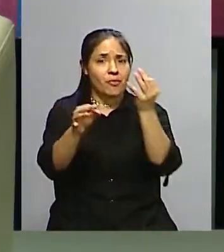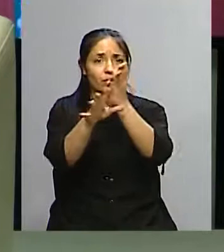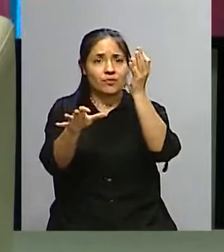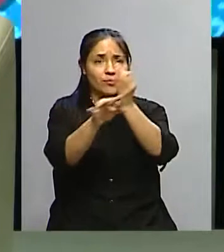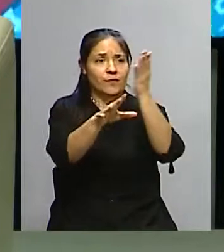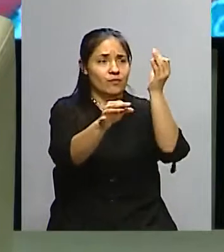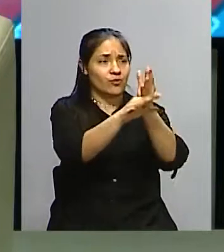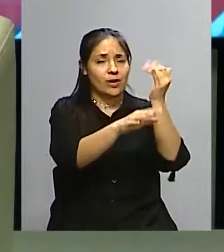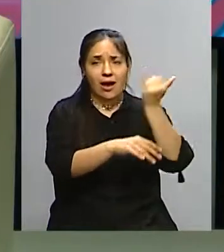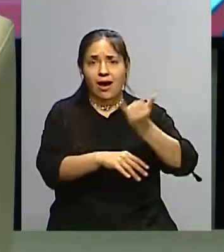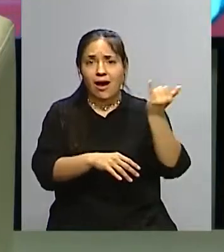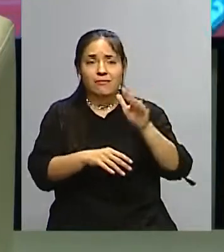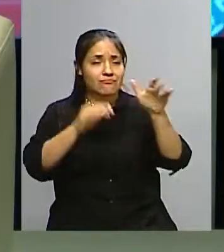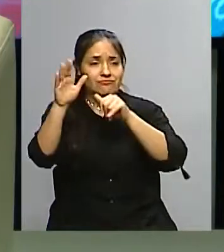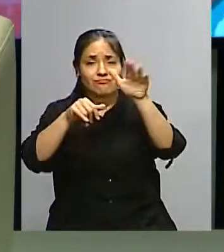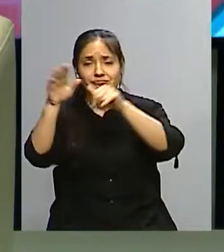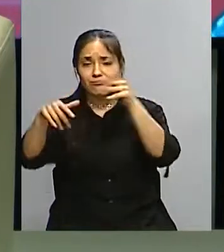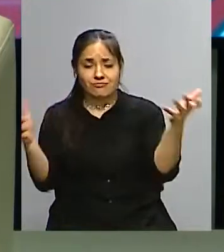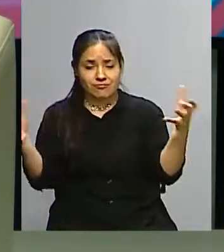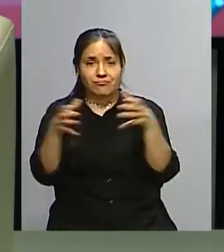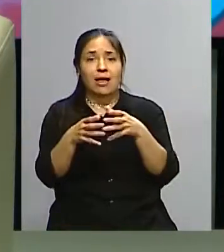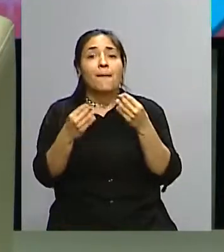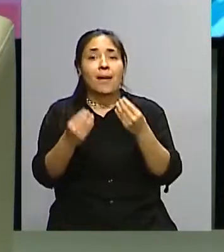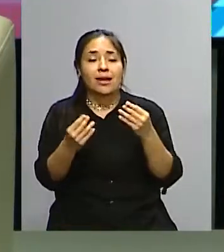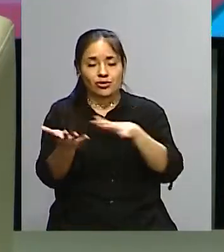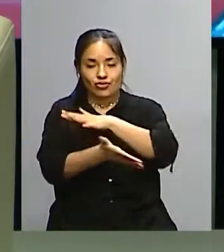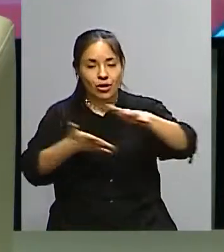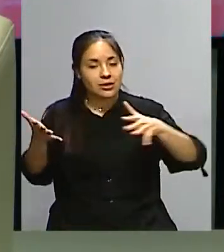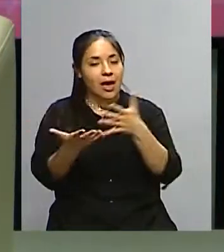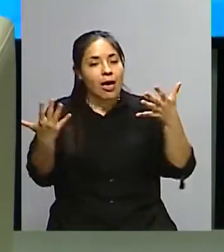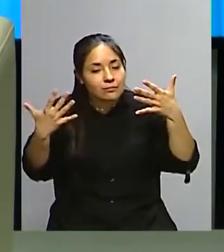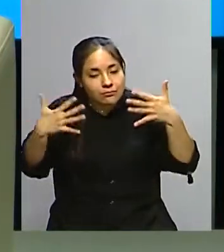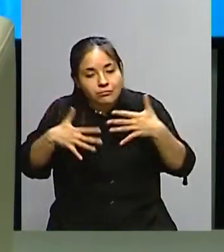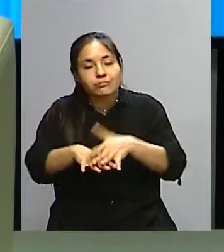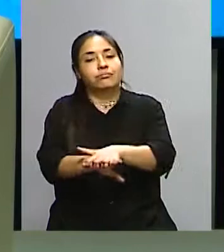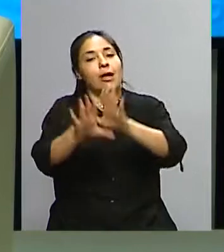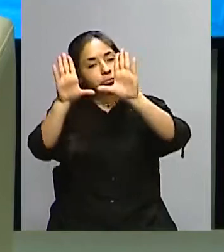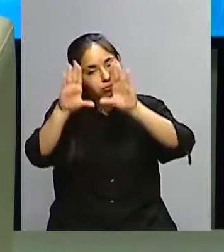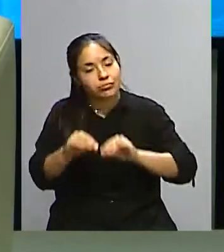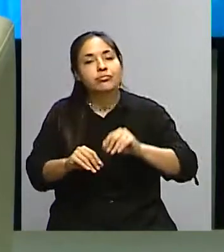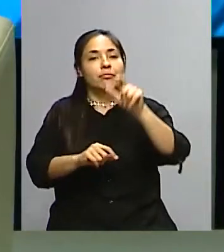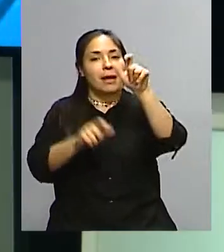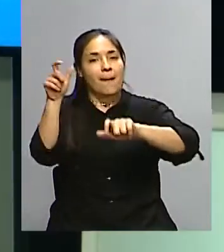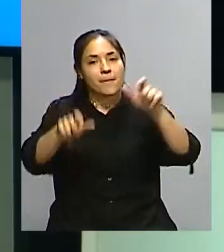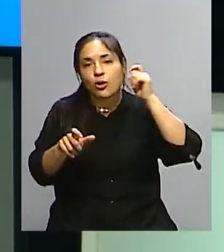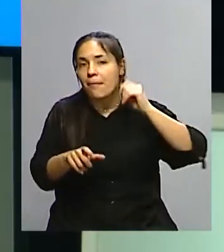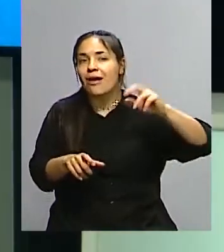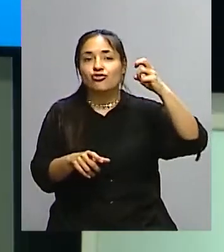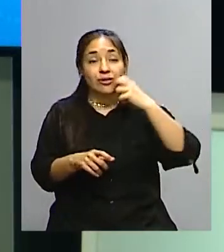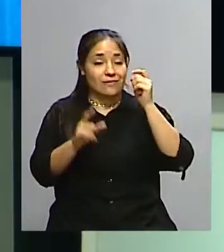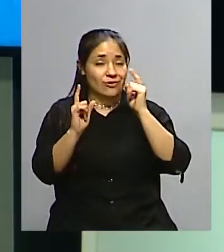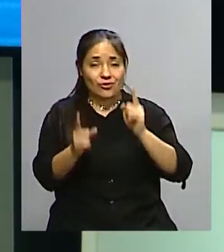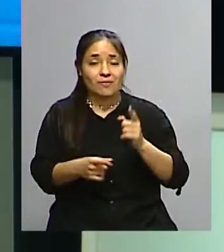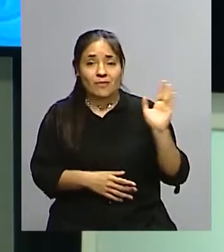contribuir a visibilizar y hacer una sociedad más integrada e integral para las personas mayores. Se me ocurría pensar, digo,